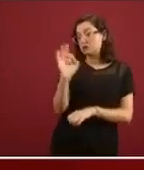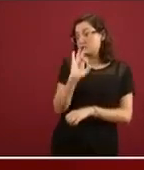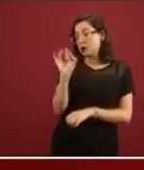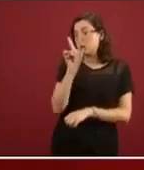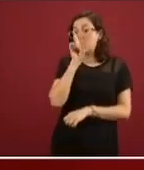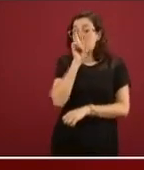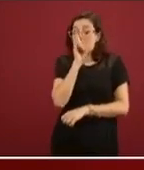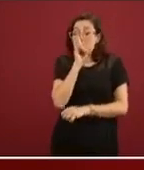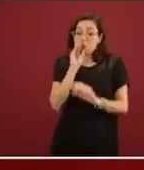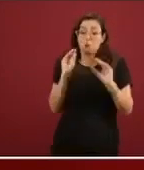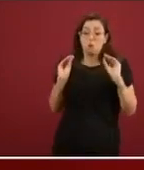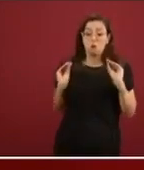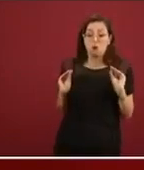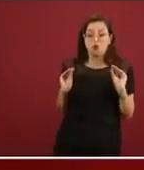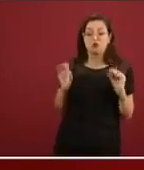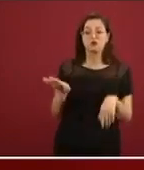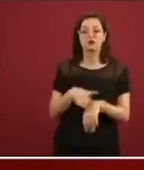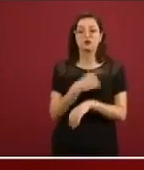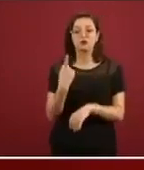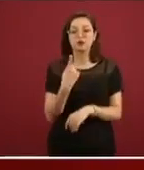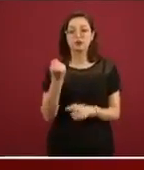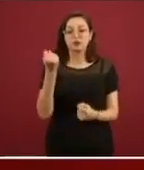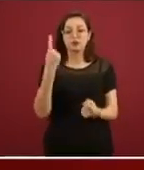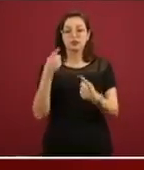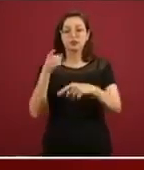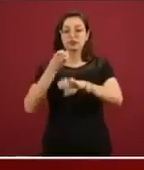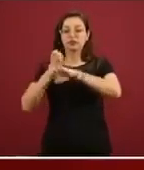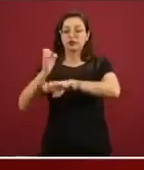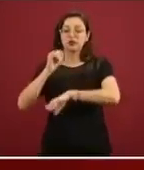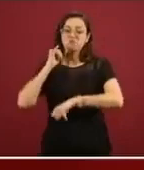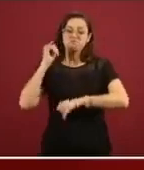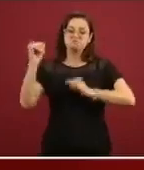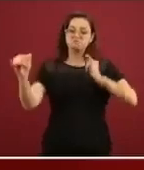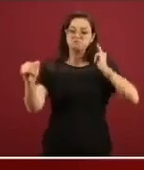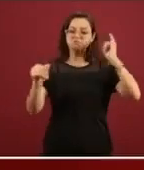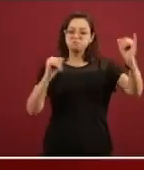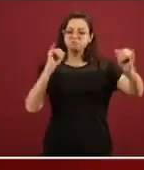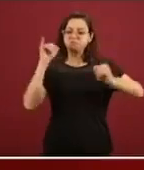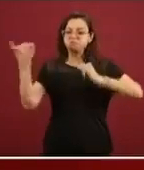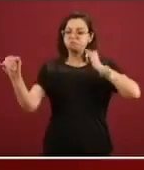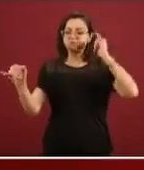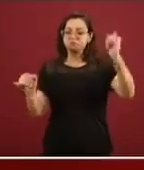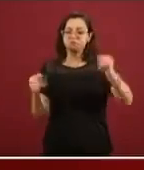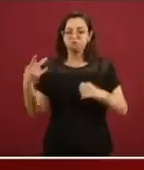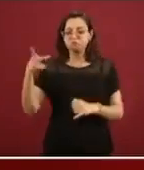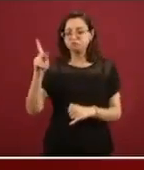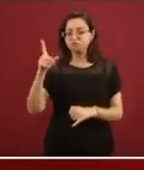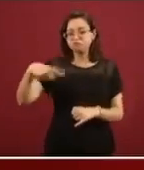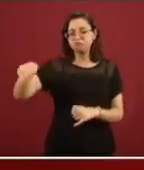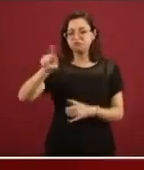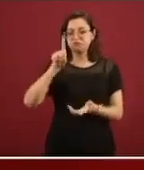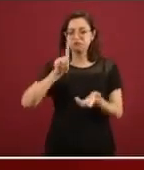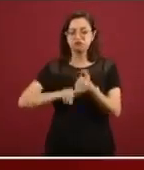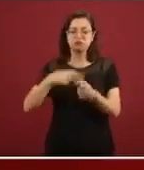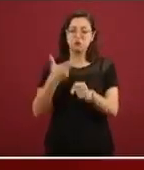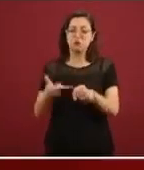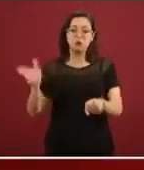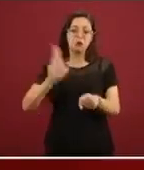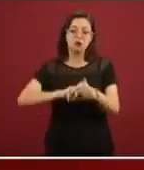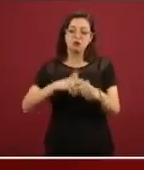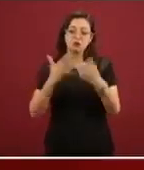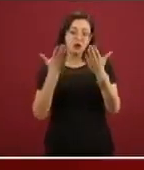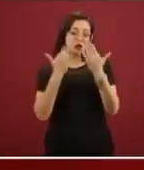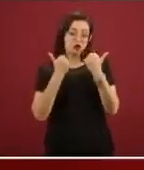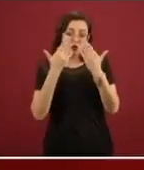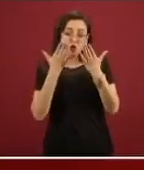que nos están reportando son comunidades muy lejanas, pero son comunidades que tampoco tienen hospitales. Hay